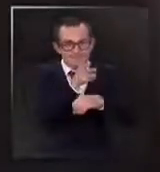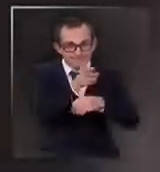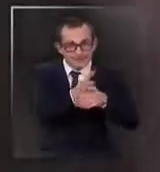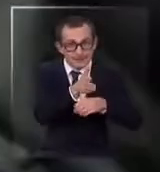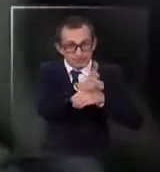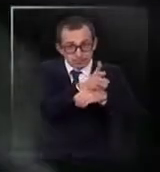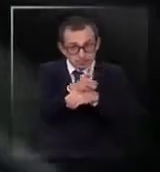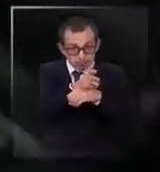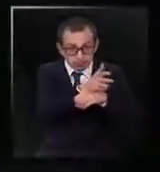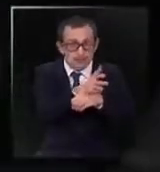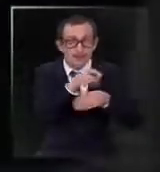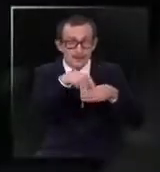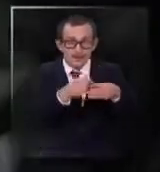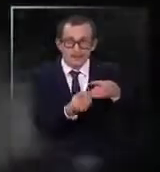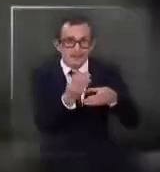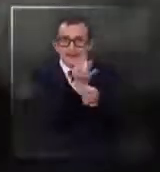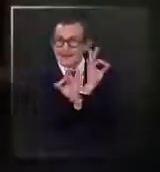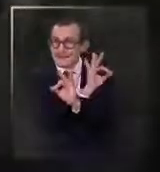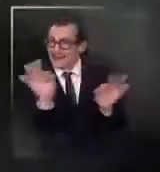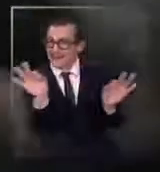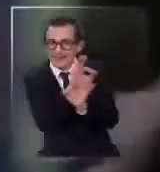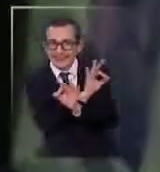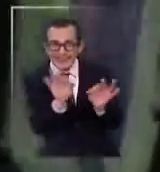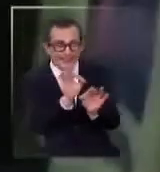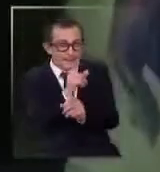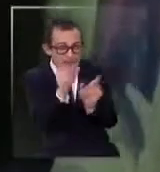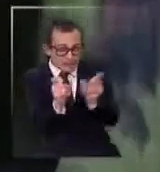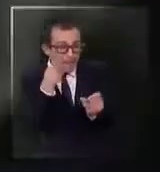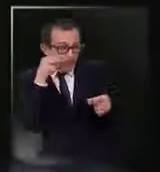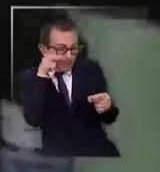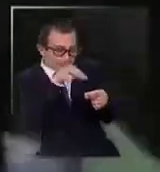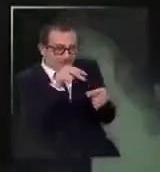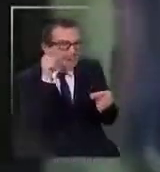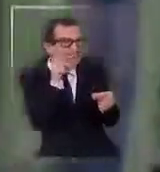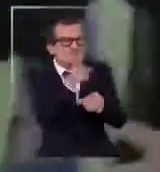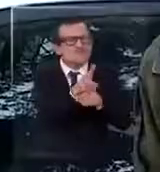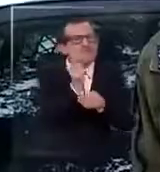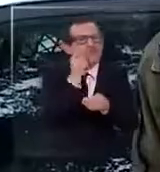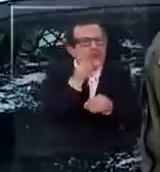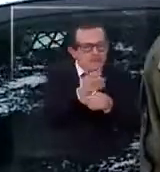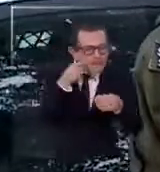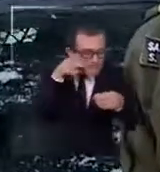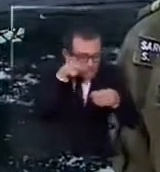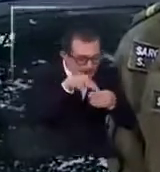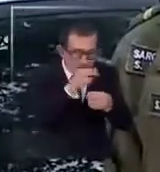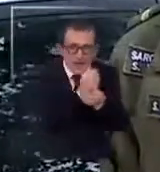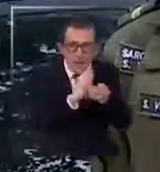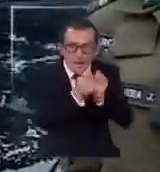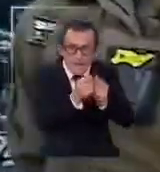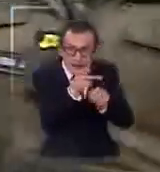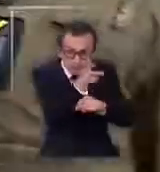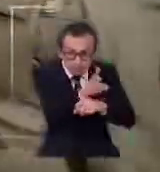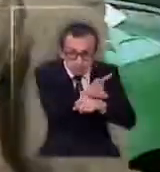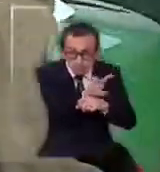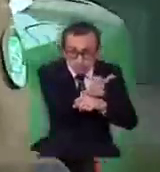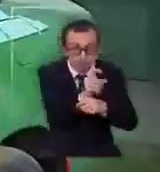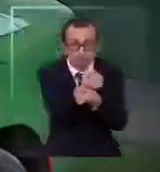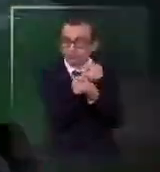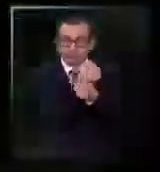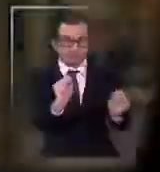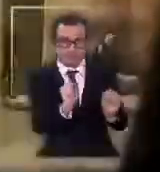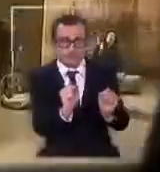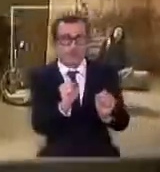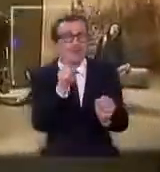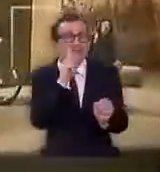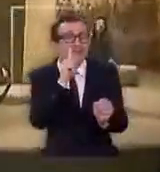sala de monitoreo, por lo tanto nadie puede observar qué es lo que está grabando ni alterar la grabación de la cámara